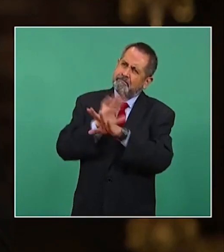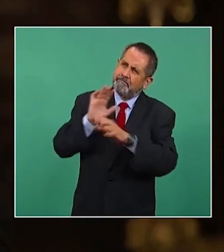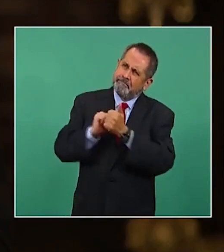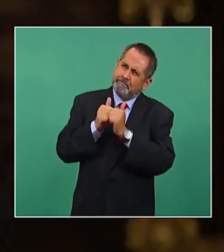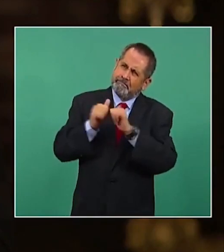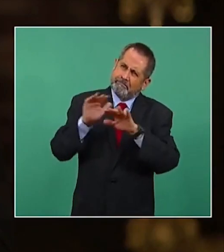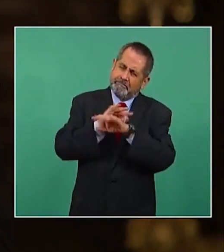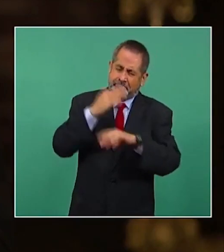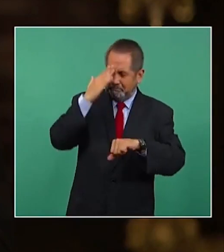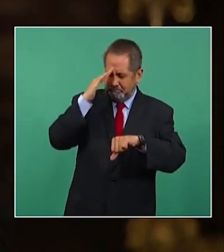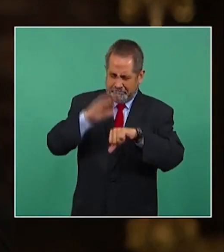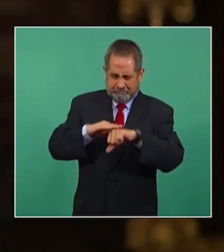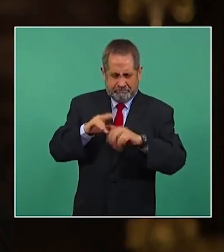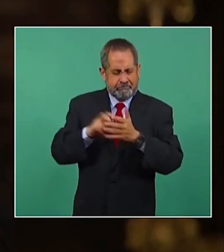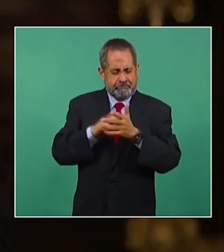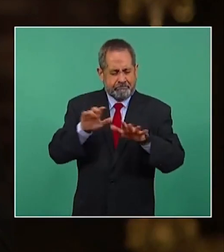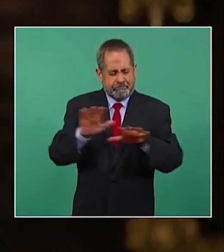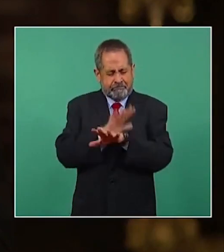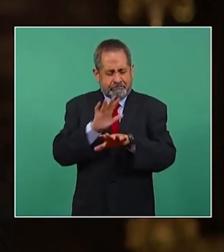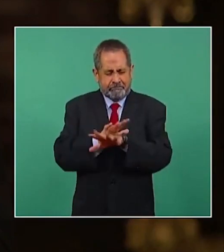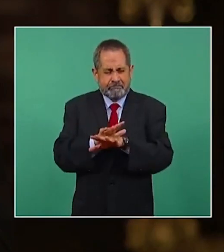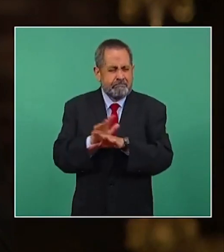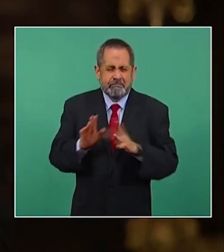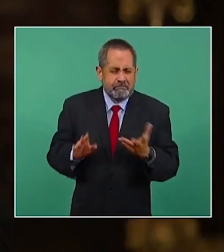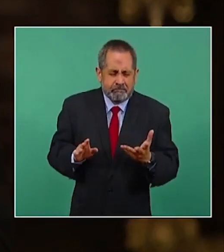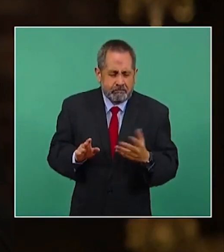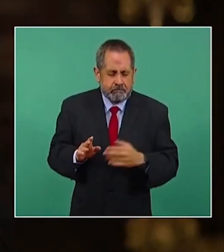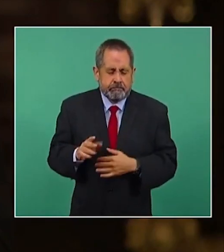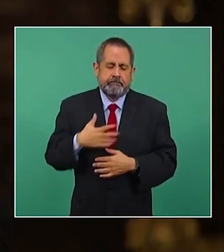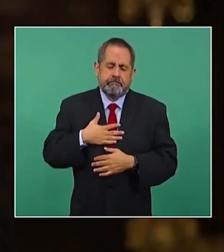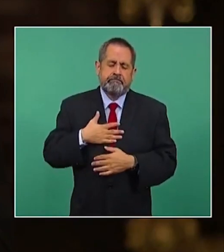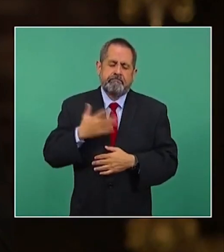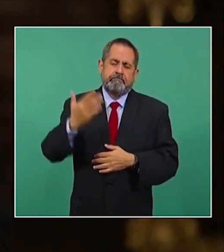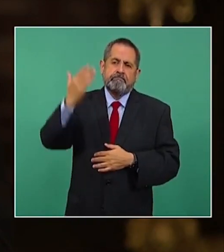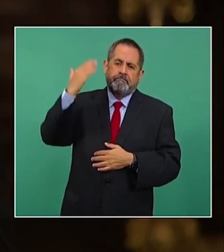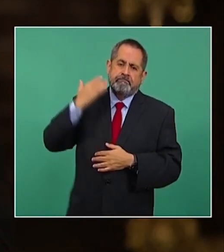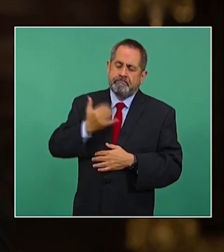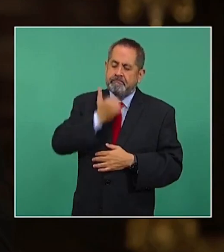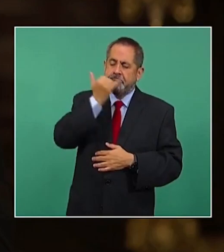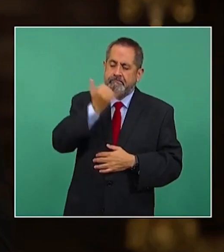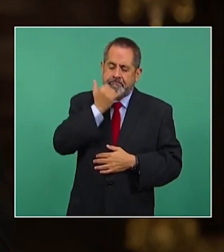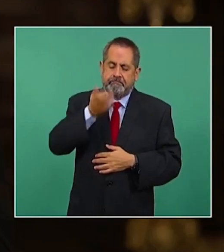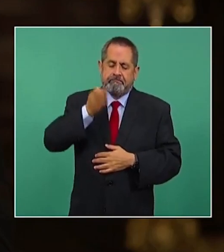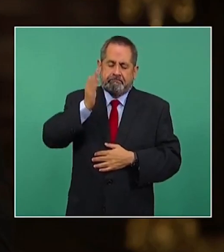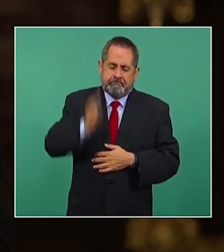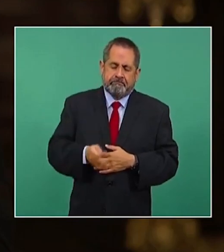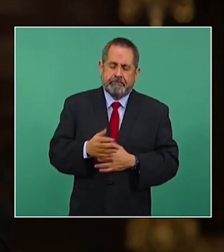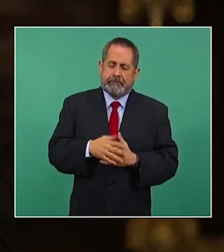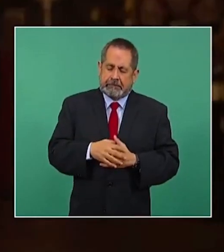personales y de la institución, porque